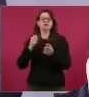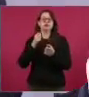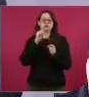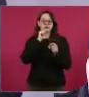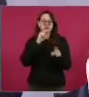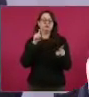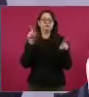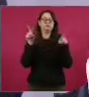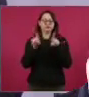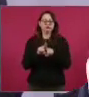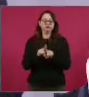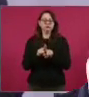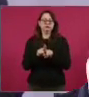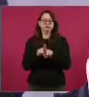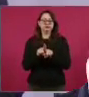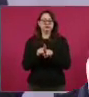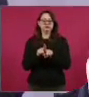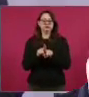y también